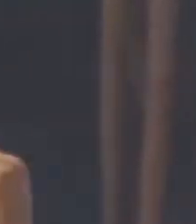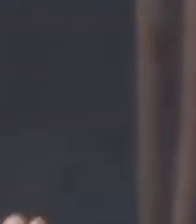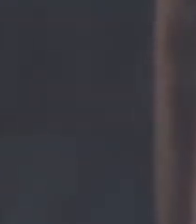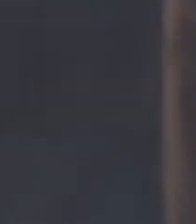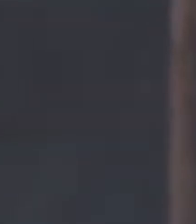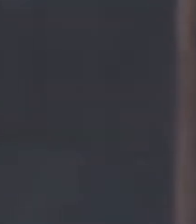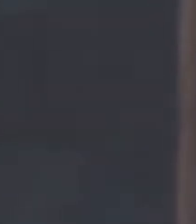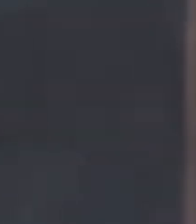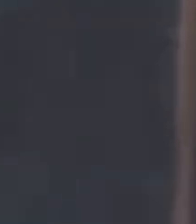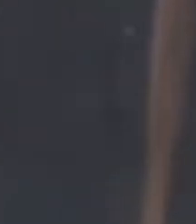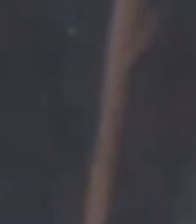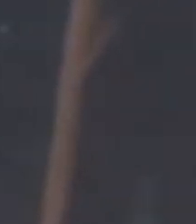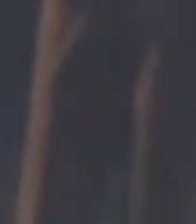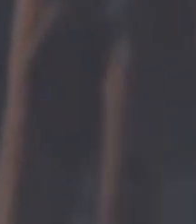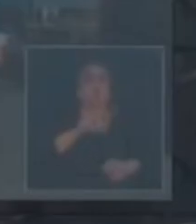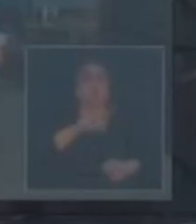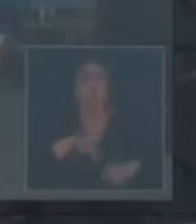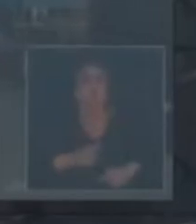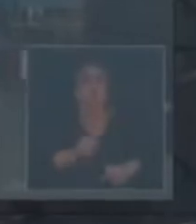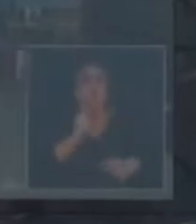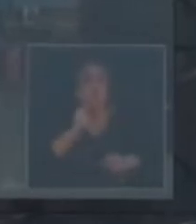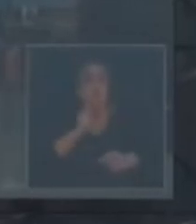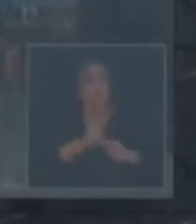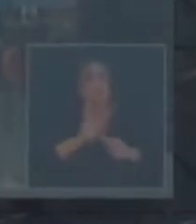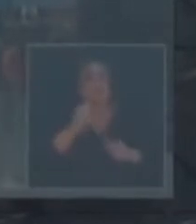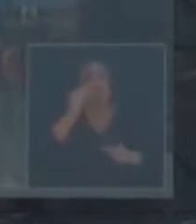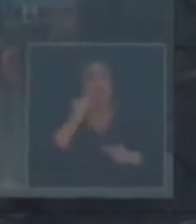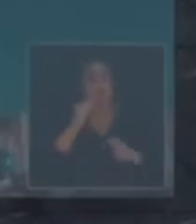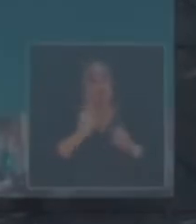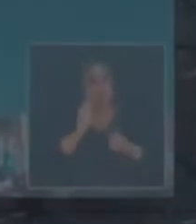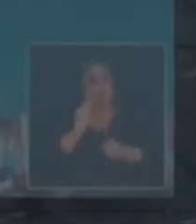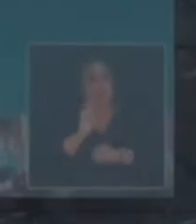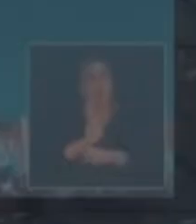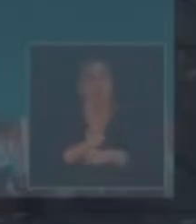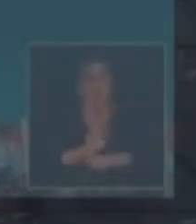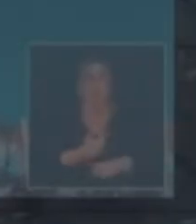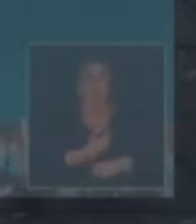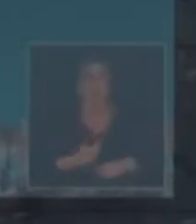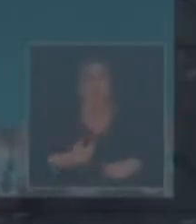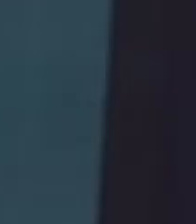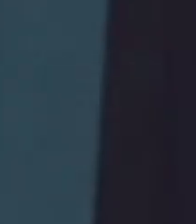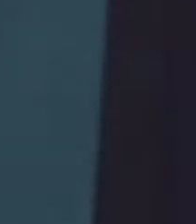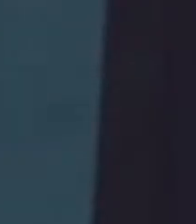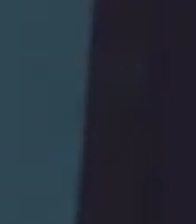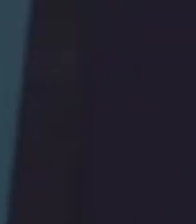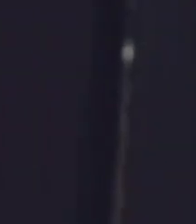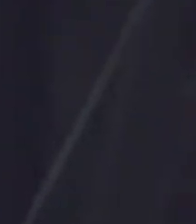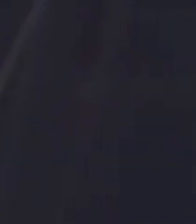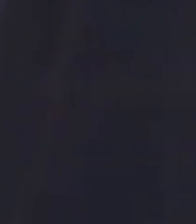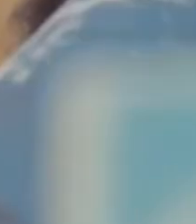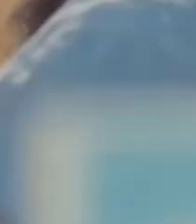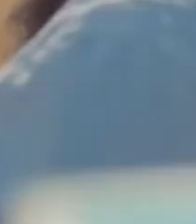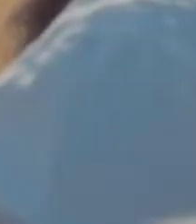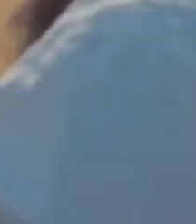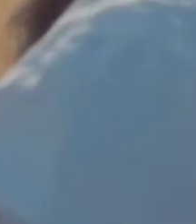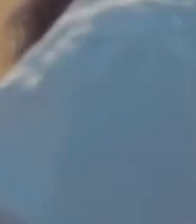hijos y un deber para nuestros nietos. Quiero ser un presidente que cuide el agua.